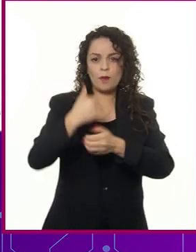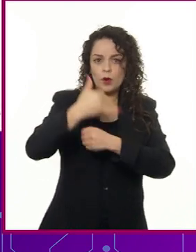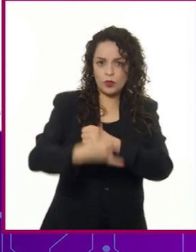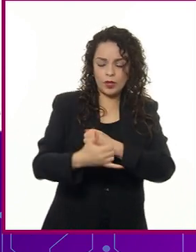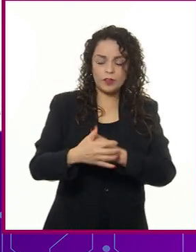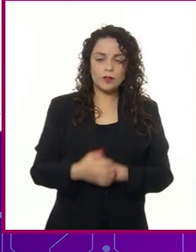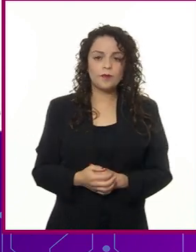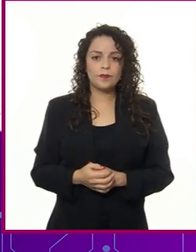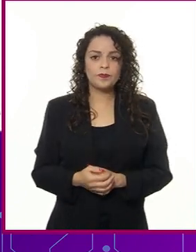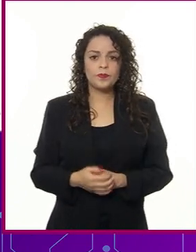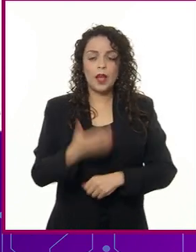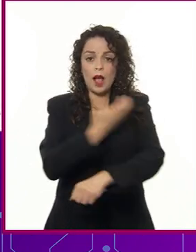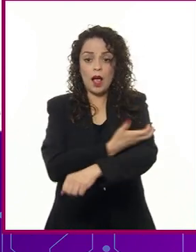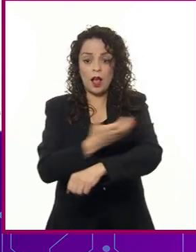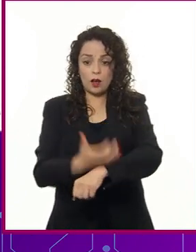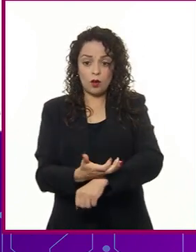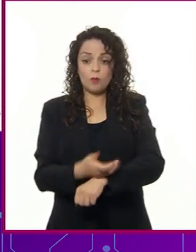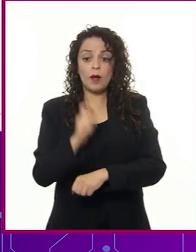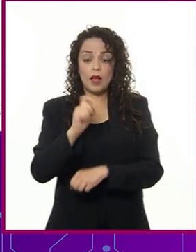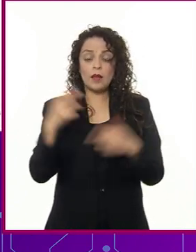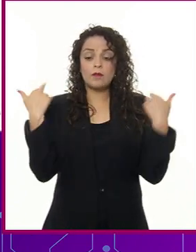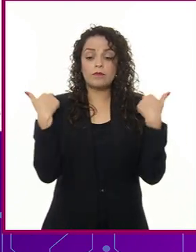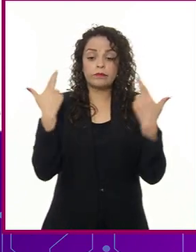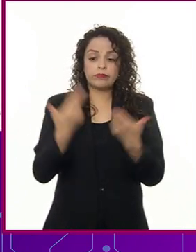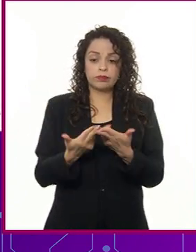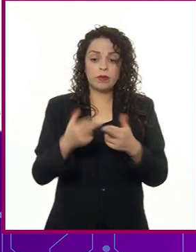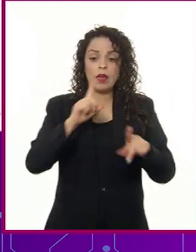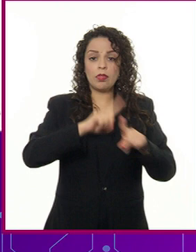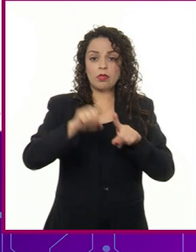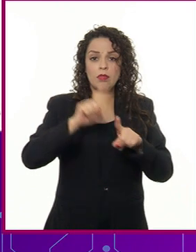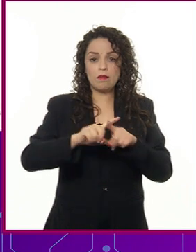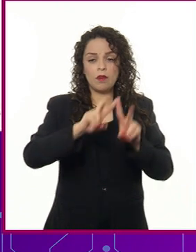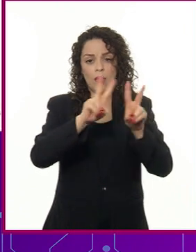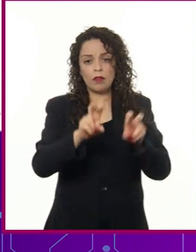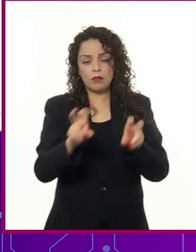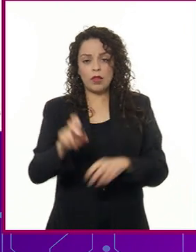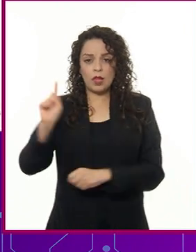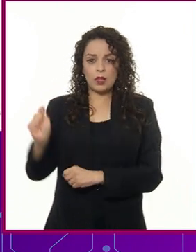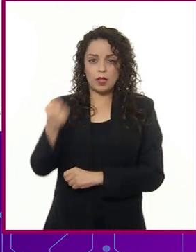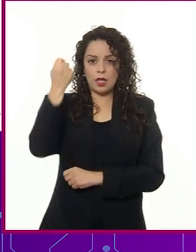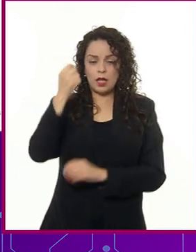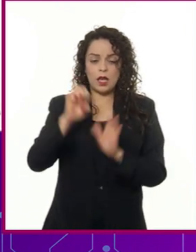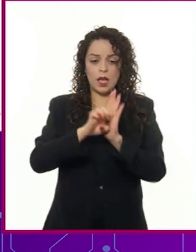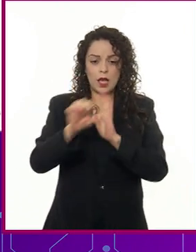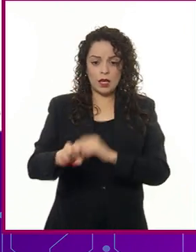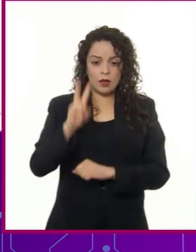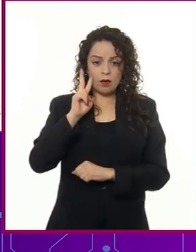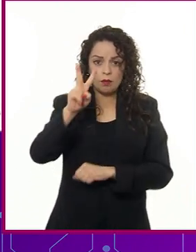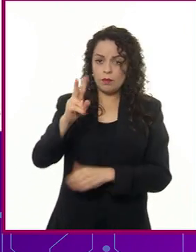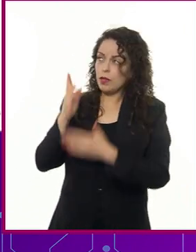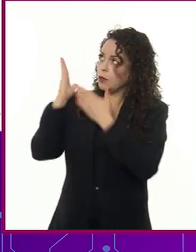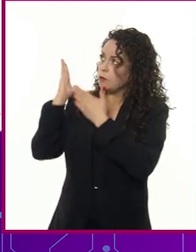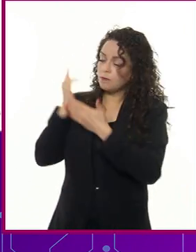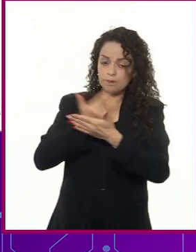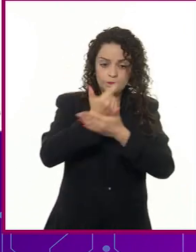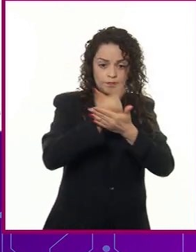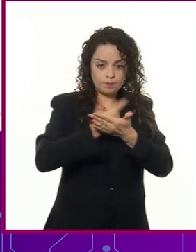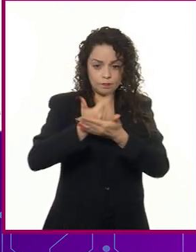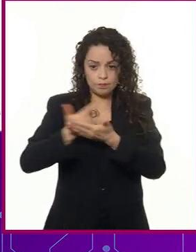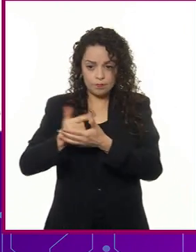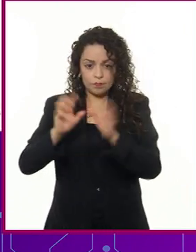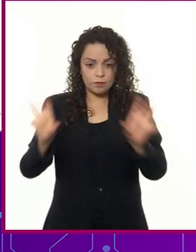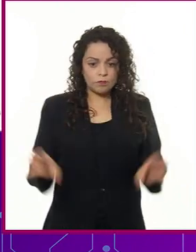me acompañan docentes de los diferentes énfasis tecnológicos, como lo es administración contable,